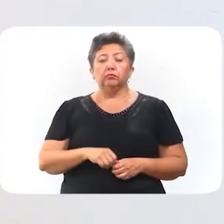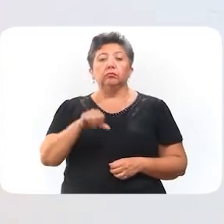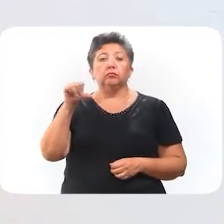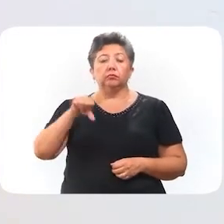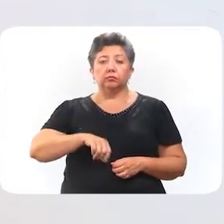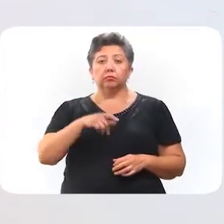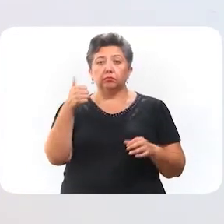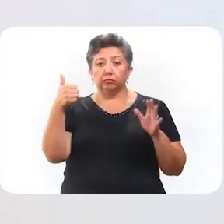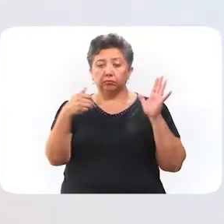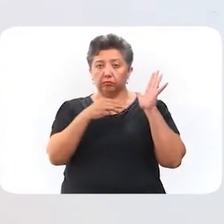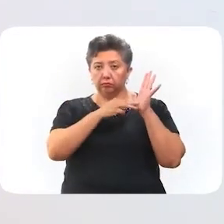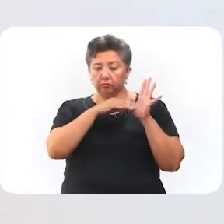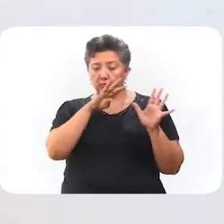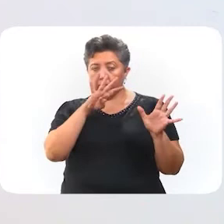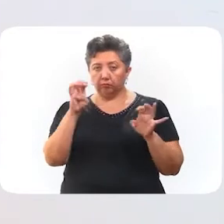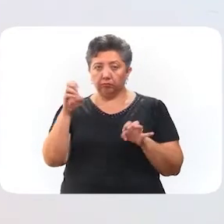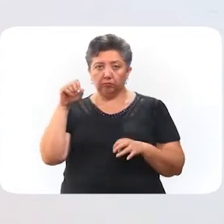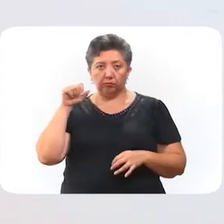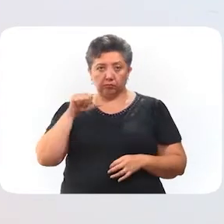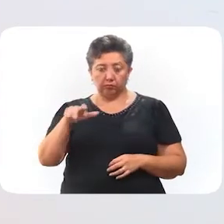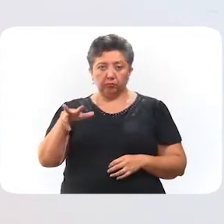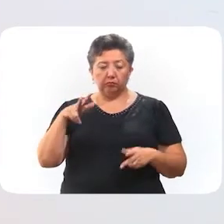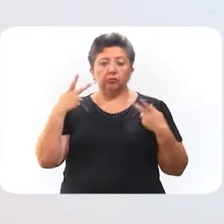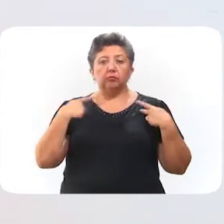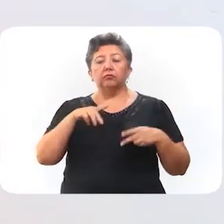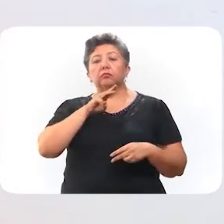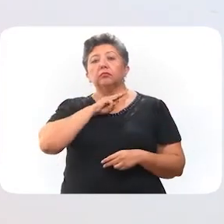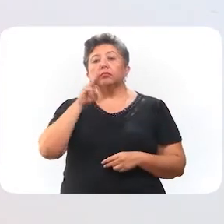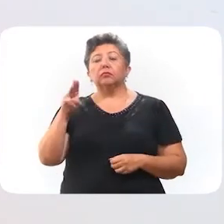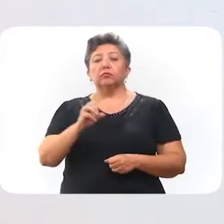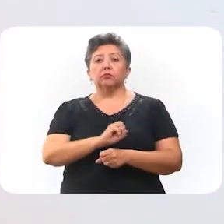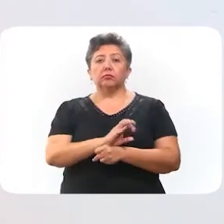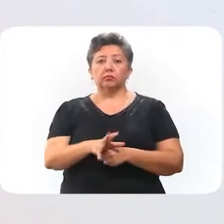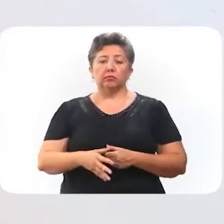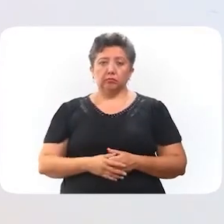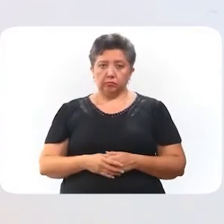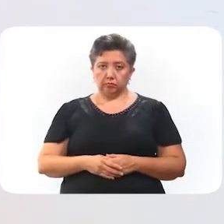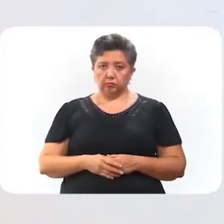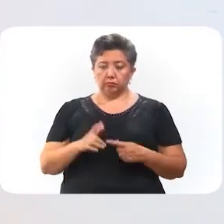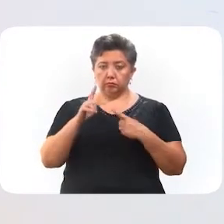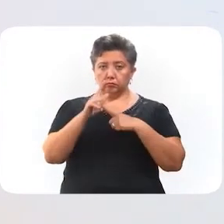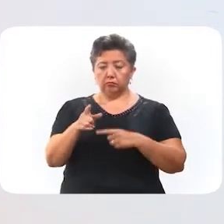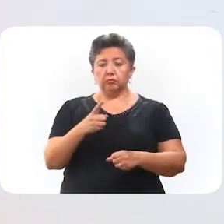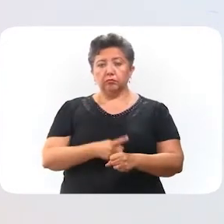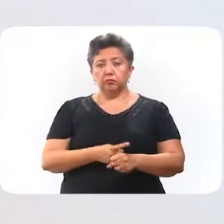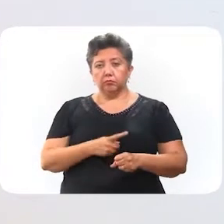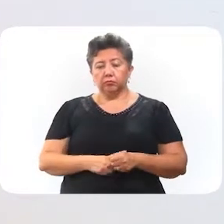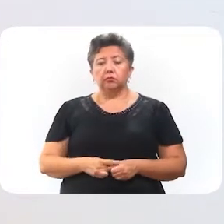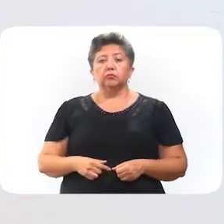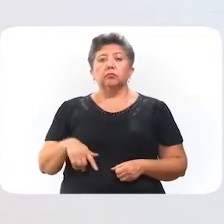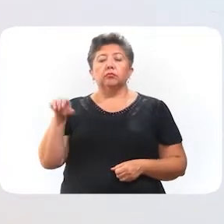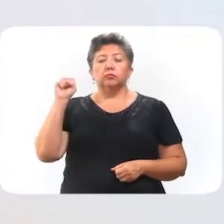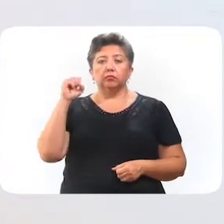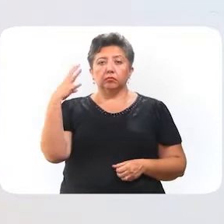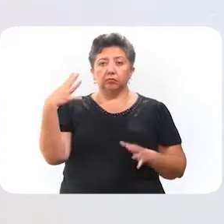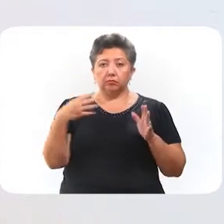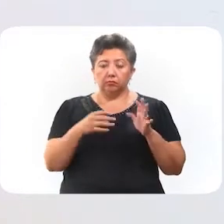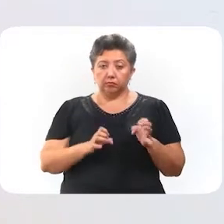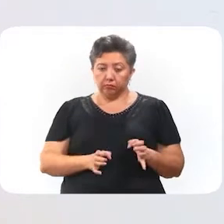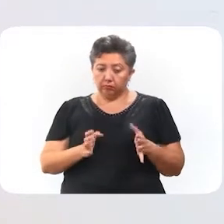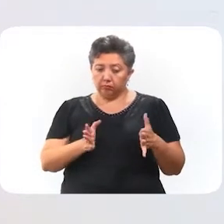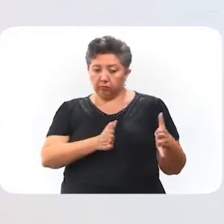son 6.918 las personas fallecidas a causa del coronavirus. De los casos activos, 64